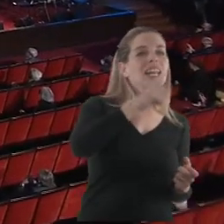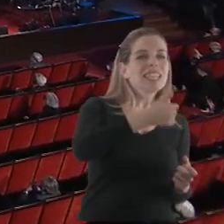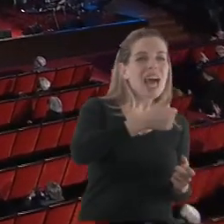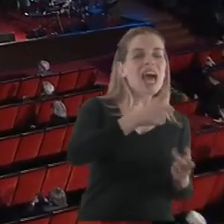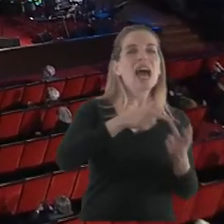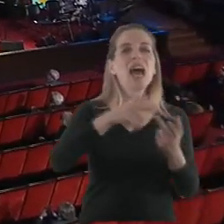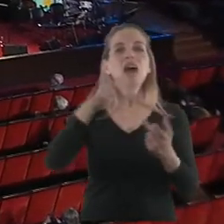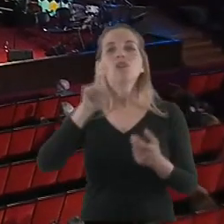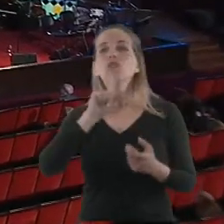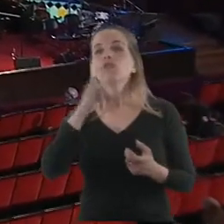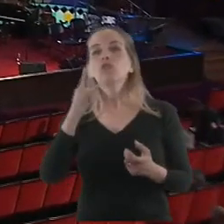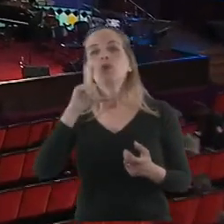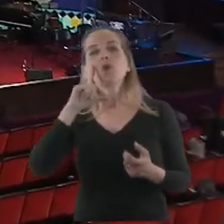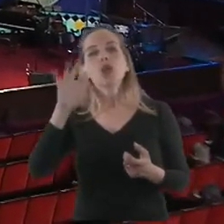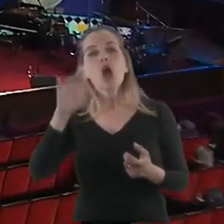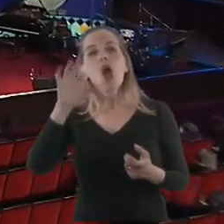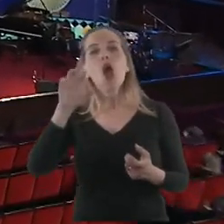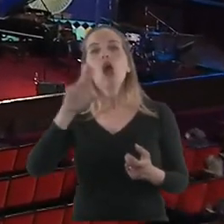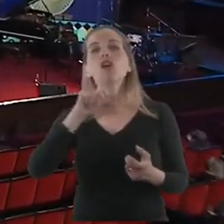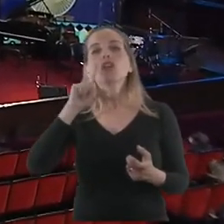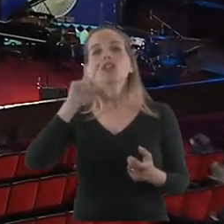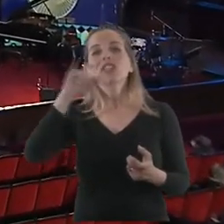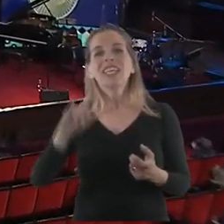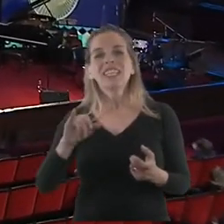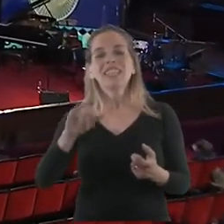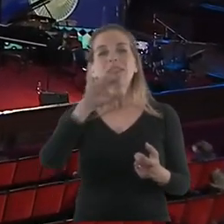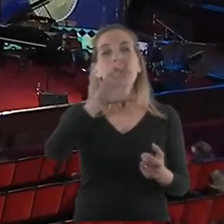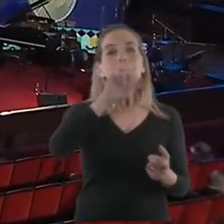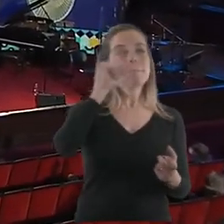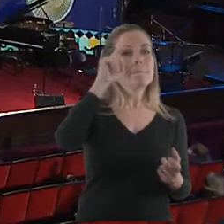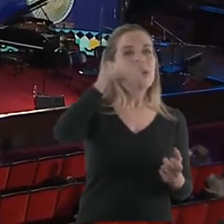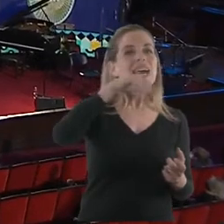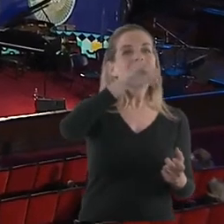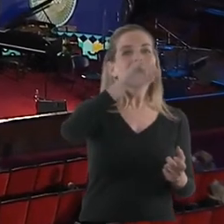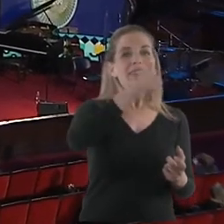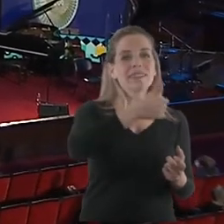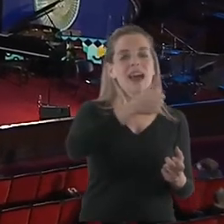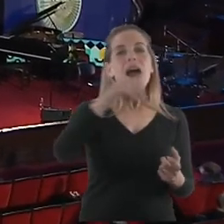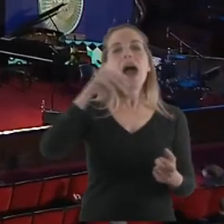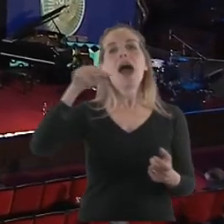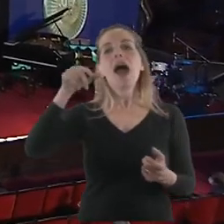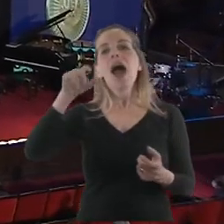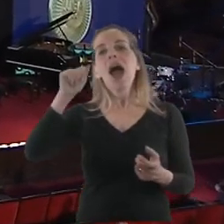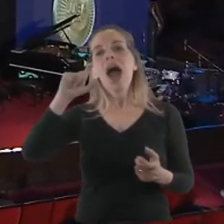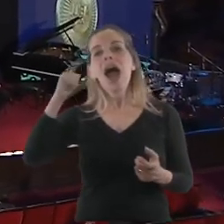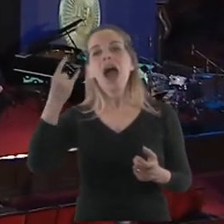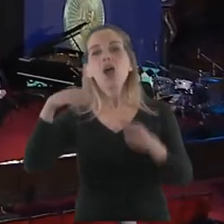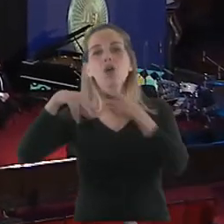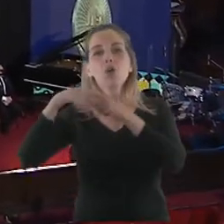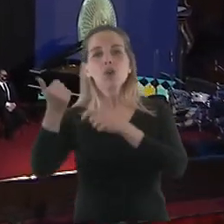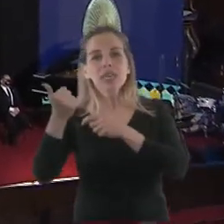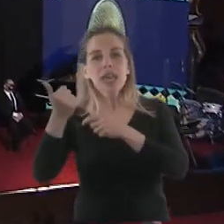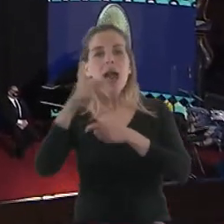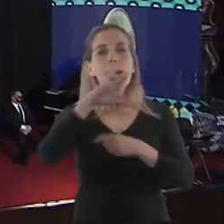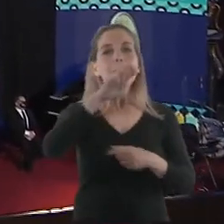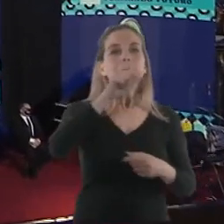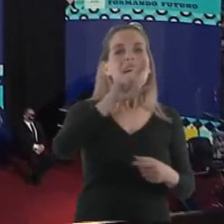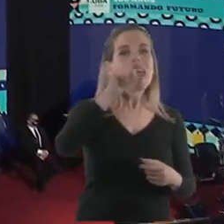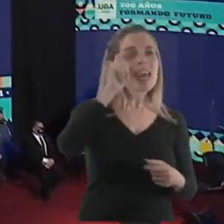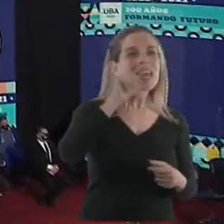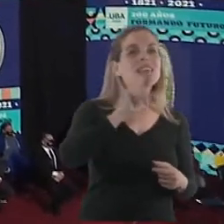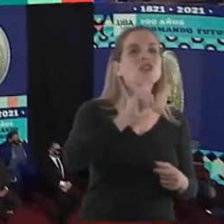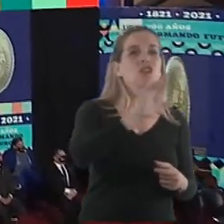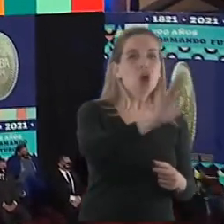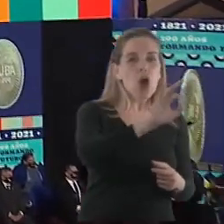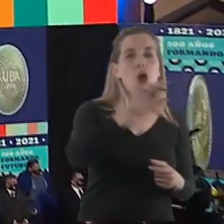Esterheld, Tulio Ortiz, Adrián Paenza, Ricardo Palen Acuña, Paula Pareto, José